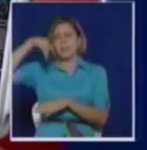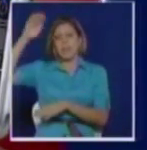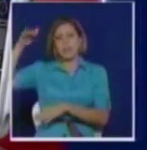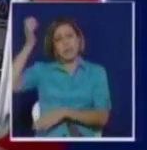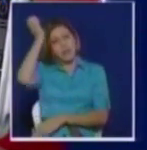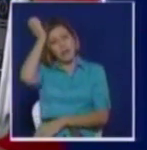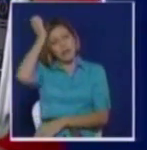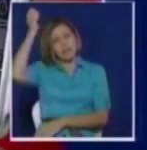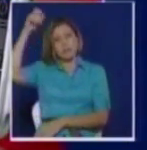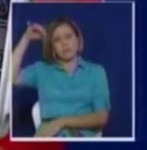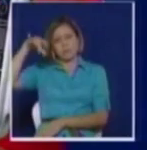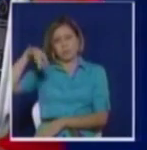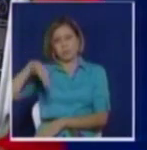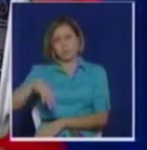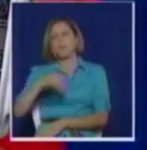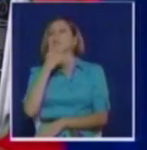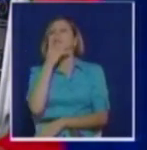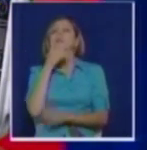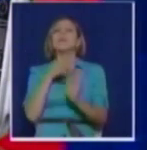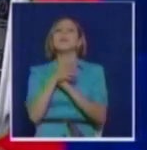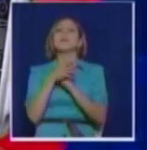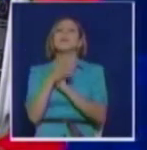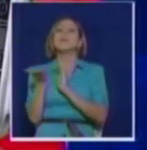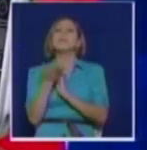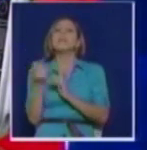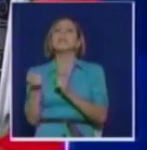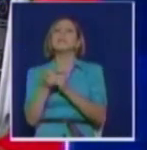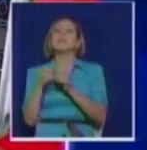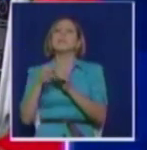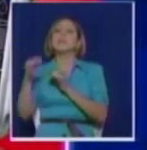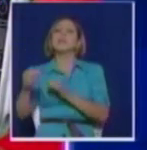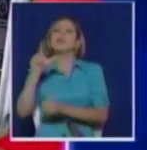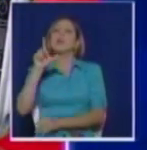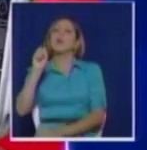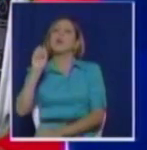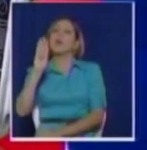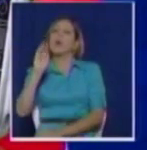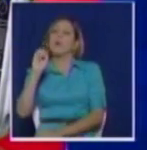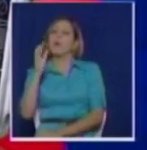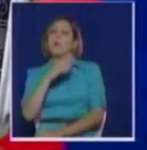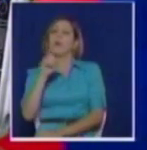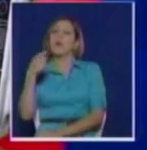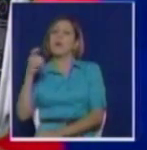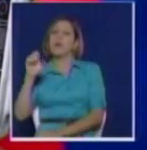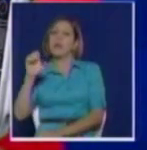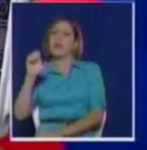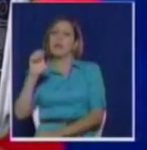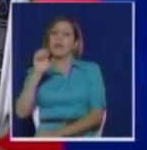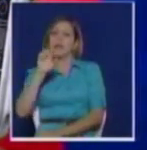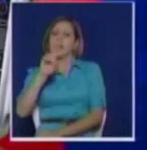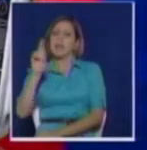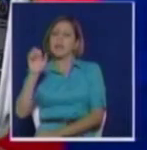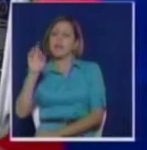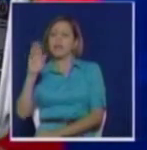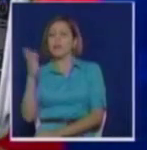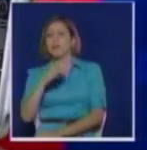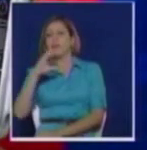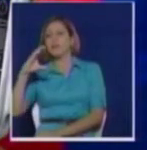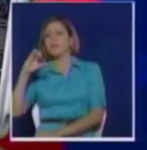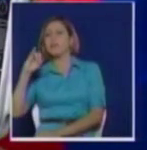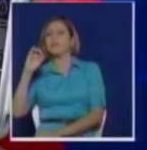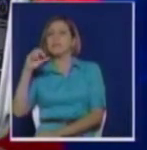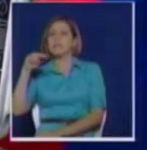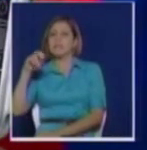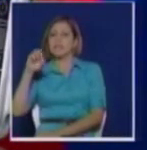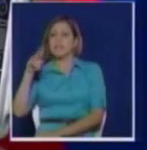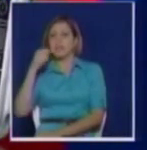que han caído a la carretera, en el sector de Lobo Guerrero, entre Lobo Guerrero y Cisneros. El epicentro